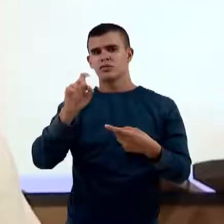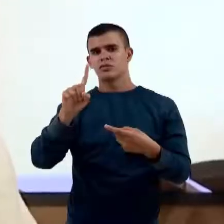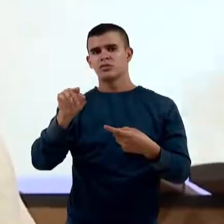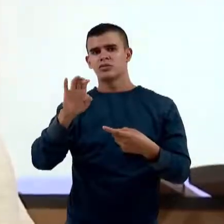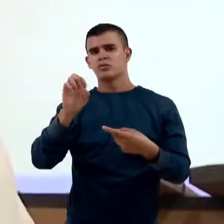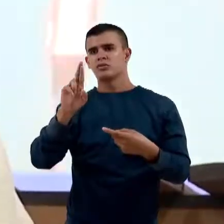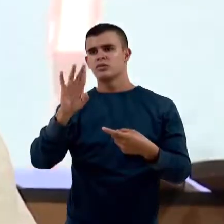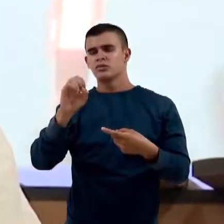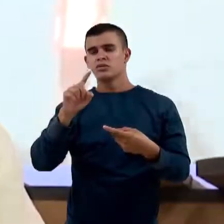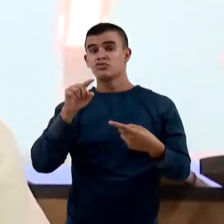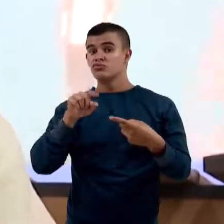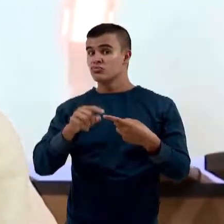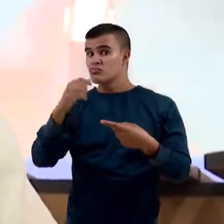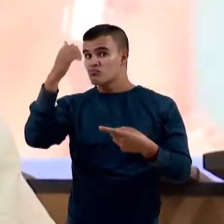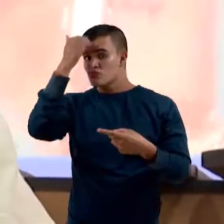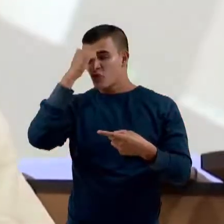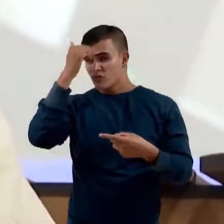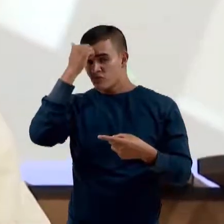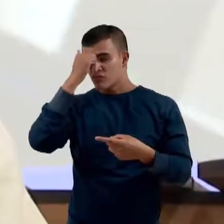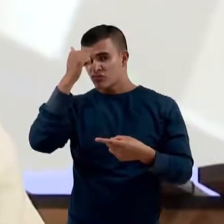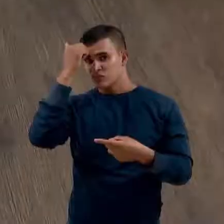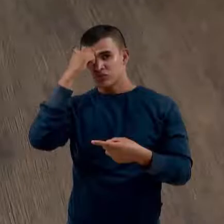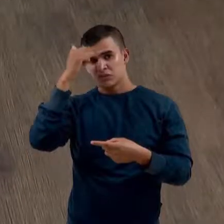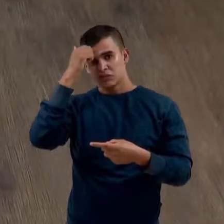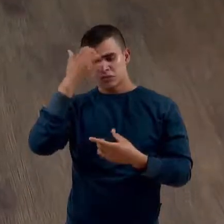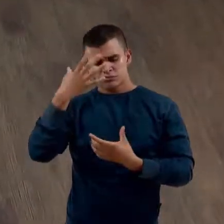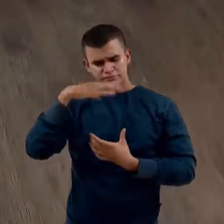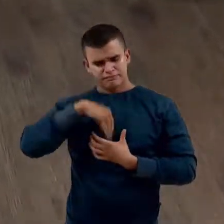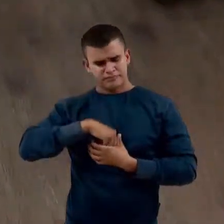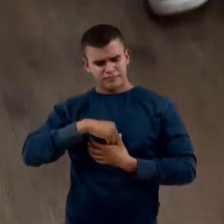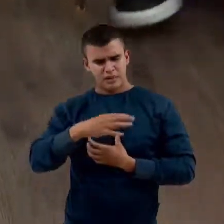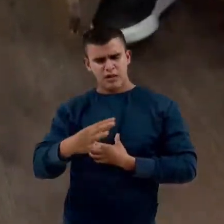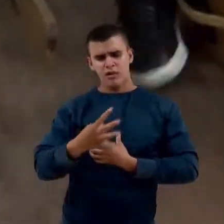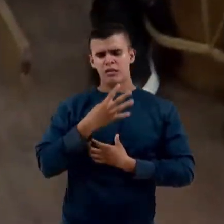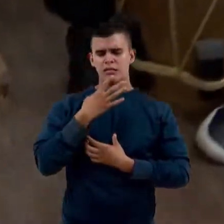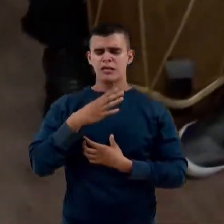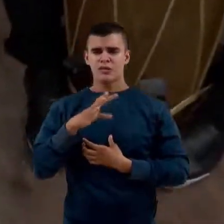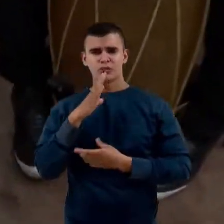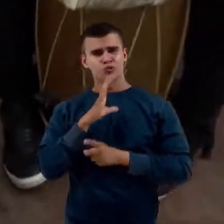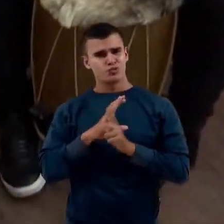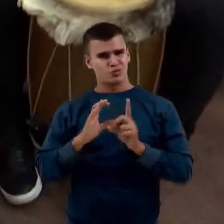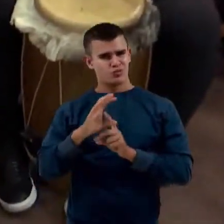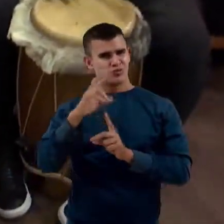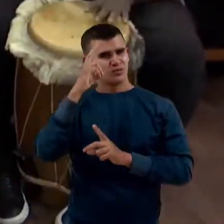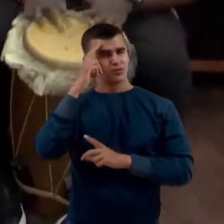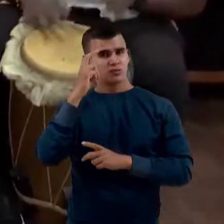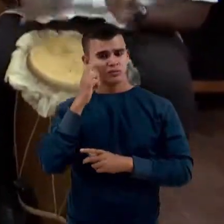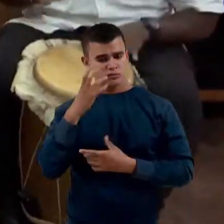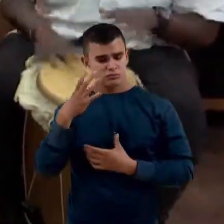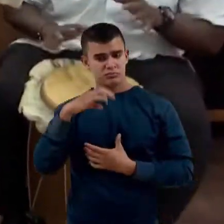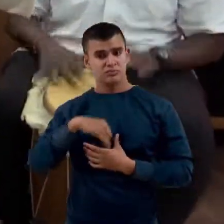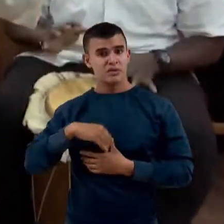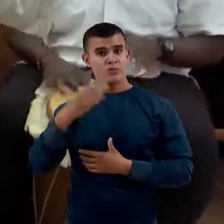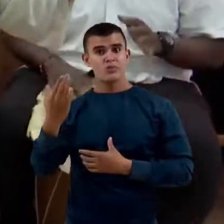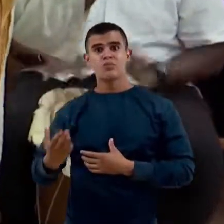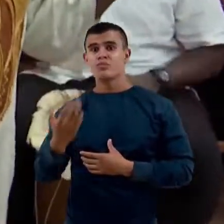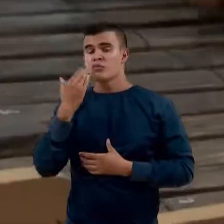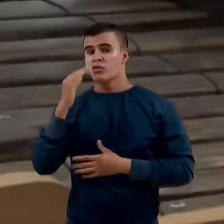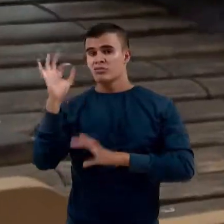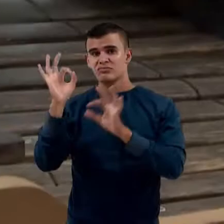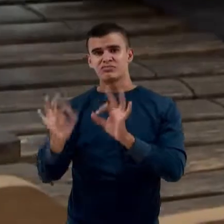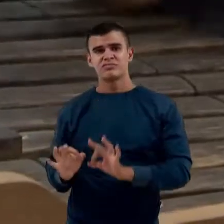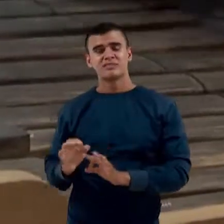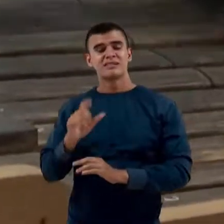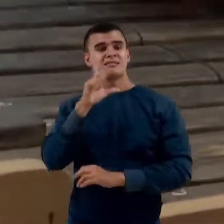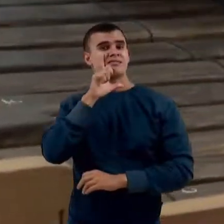Perea. Lilian Rosero, maestra, esposa y cantautora, lleva consigo la región del Pacífico. Es la organizadora del Día